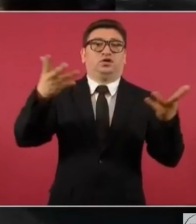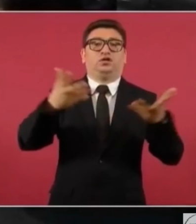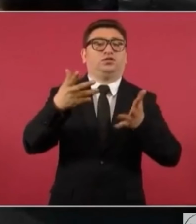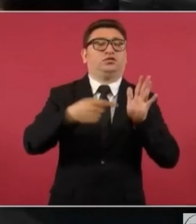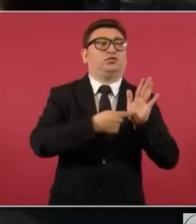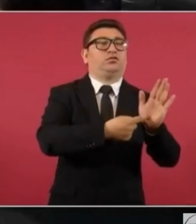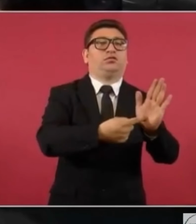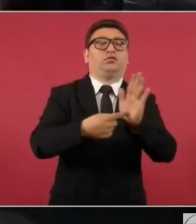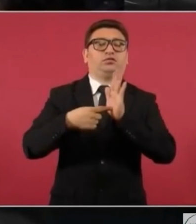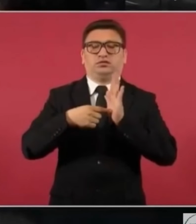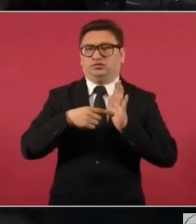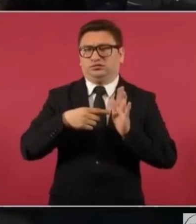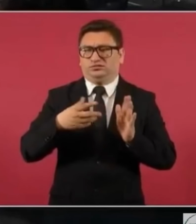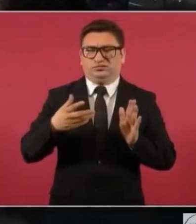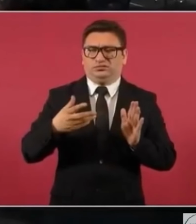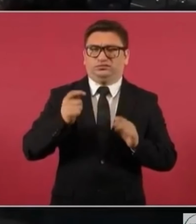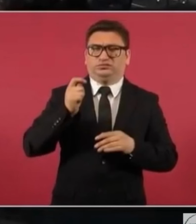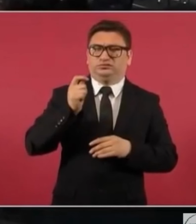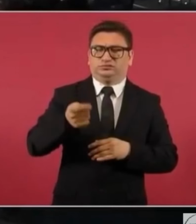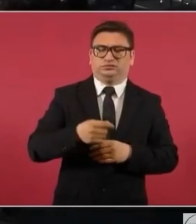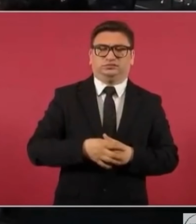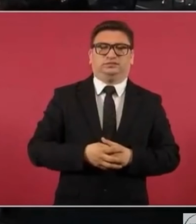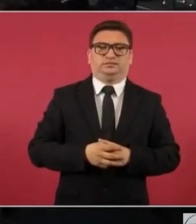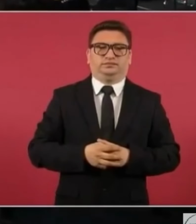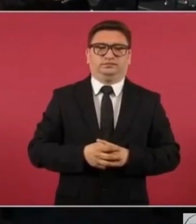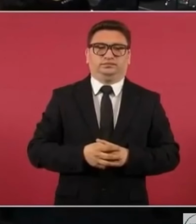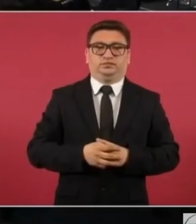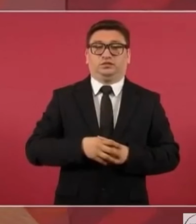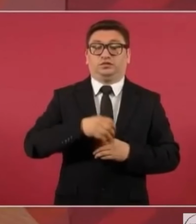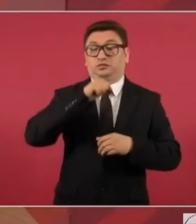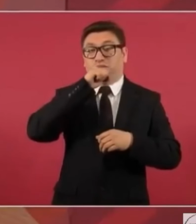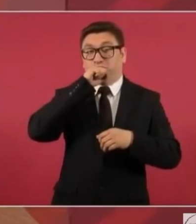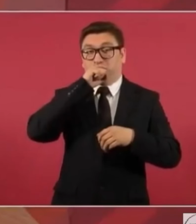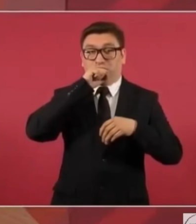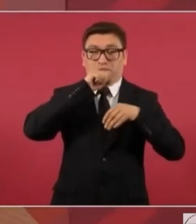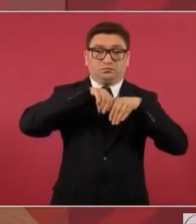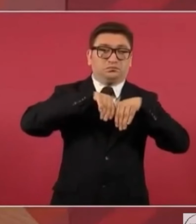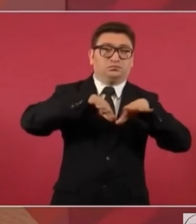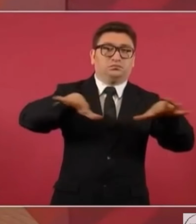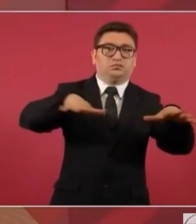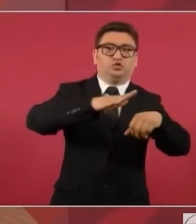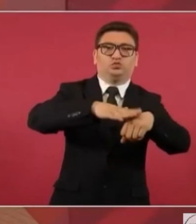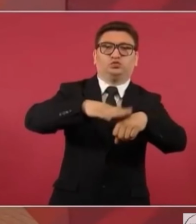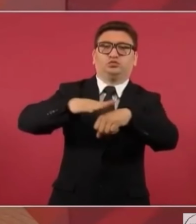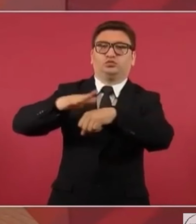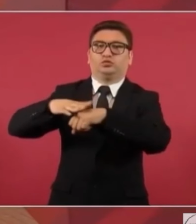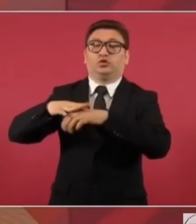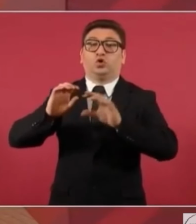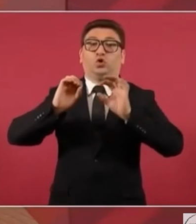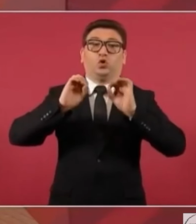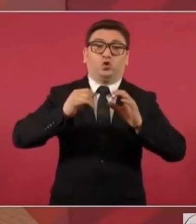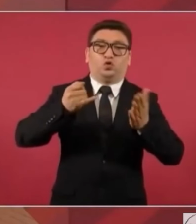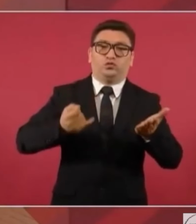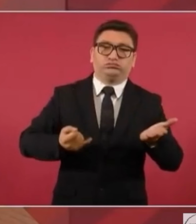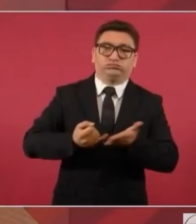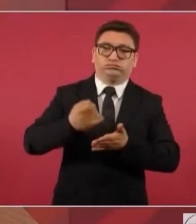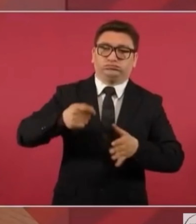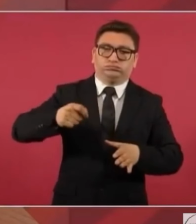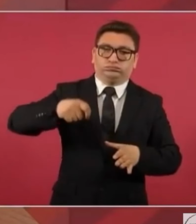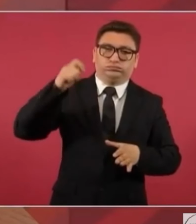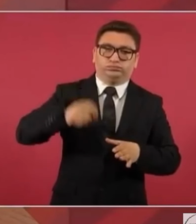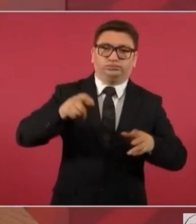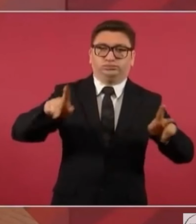de que se lanzaban convocatorias o había subastas, pero de antemano ya